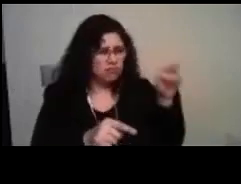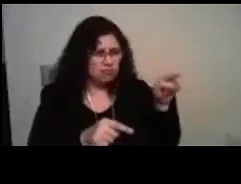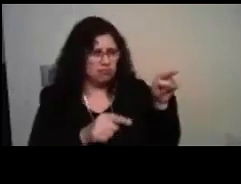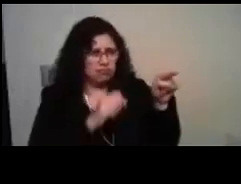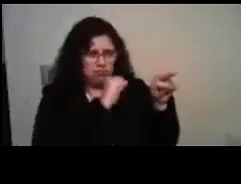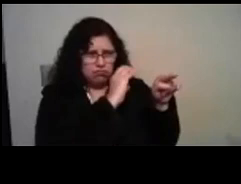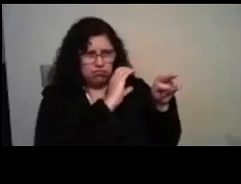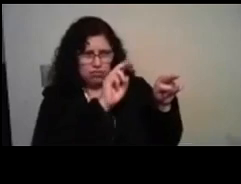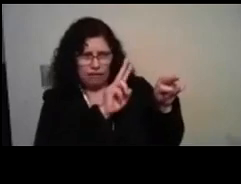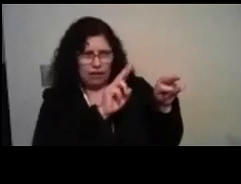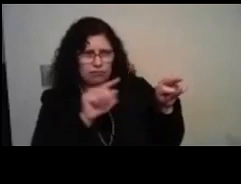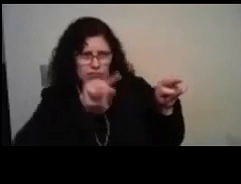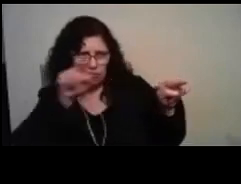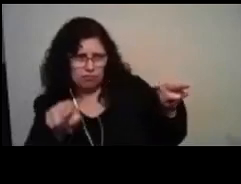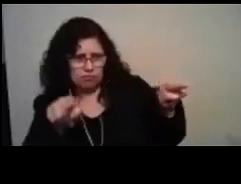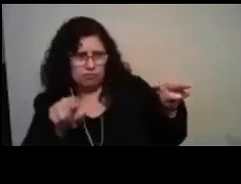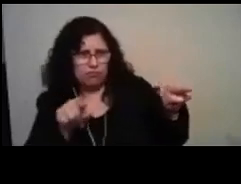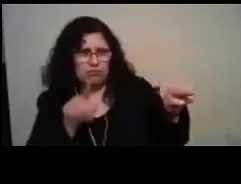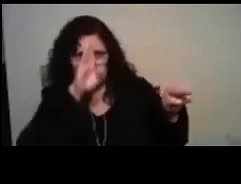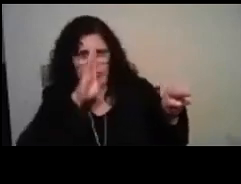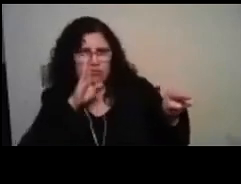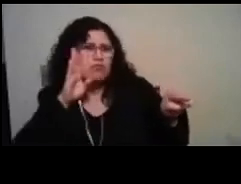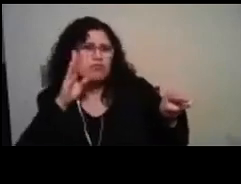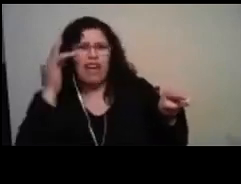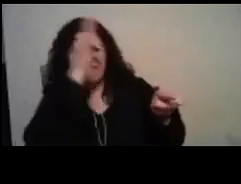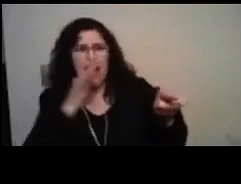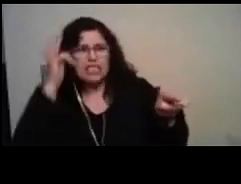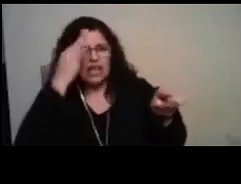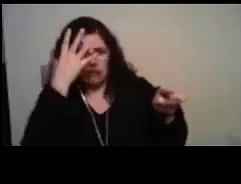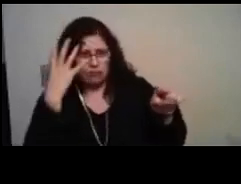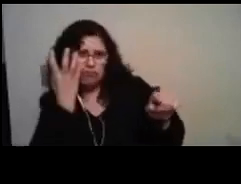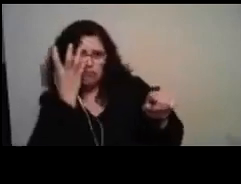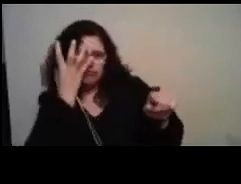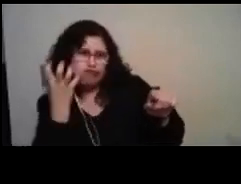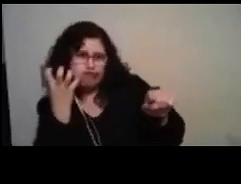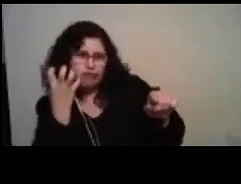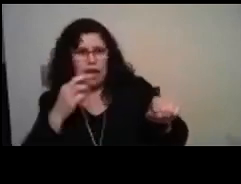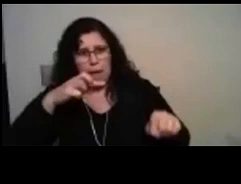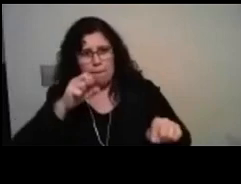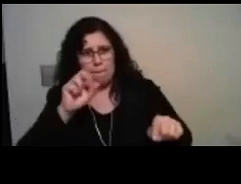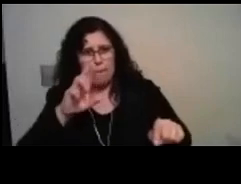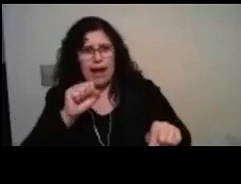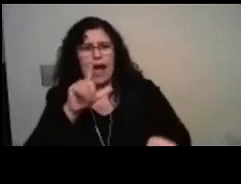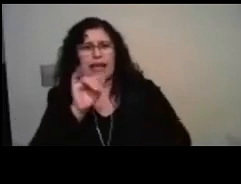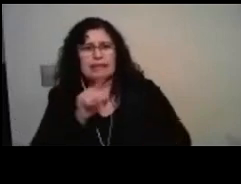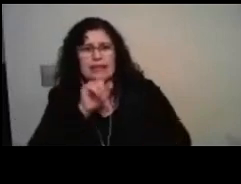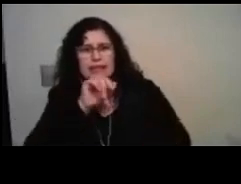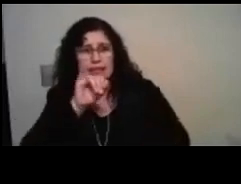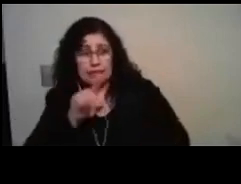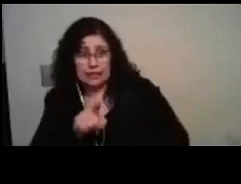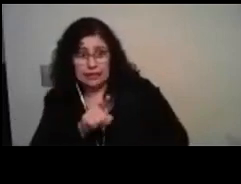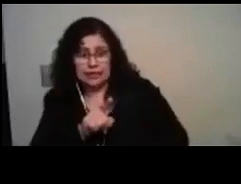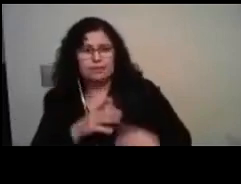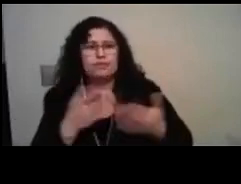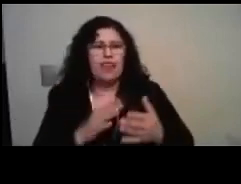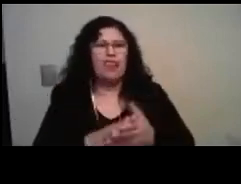y una parálisis facial? Y yo te respondí. Am, las parálisis faciales, la gran mayoría son